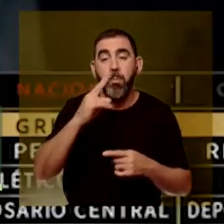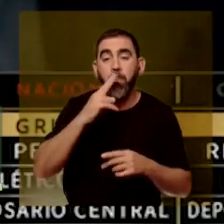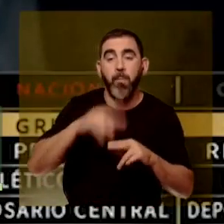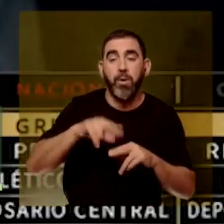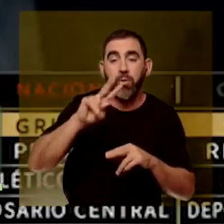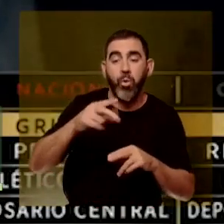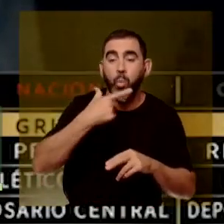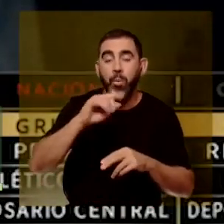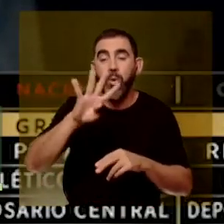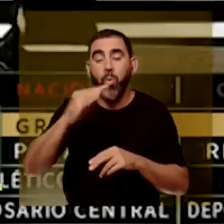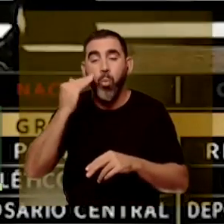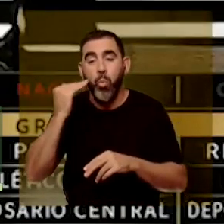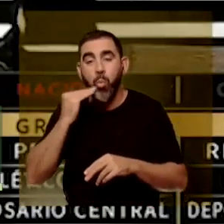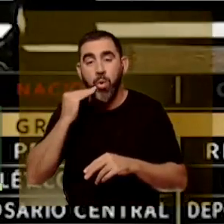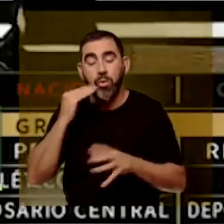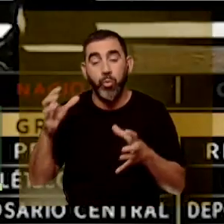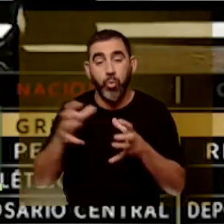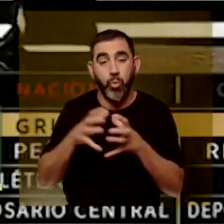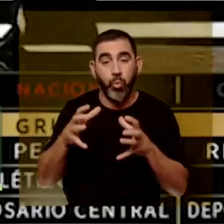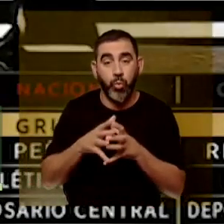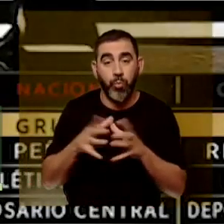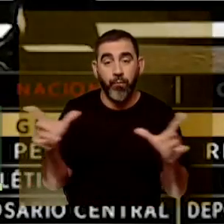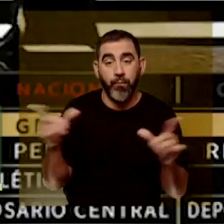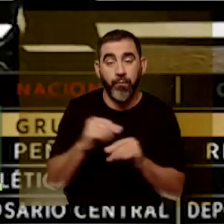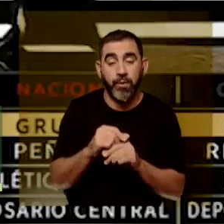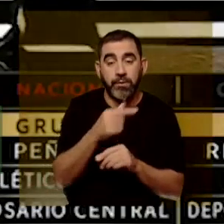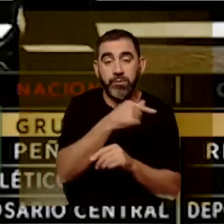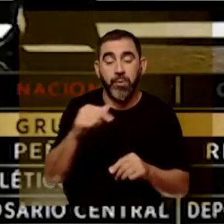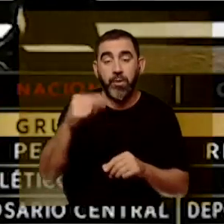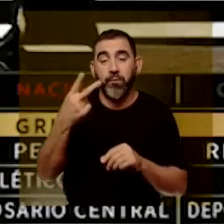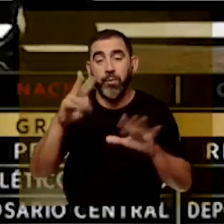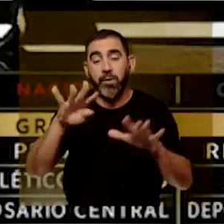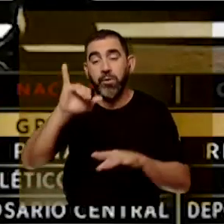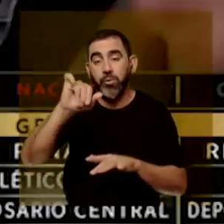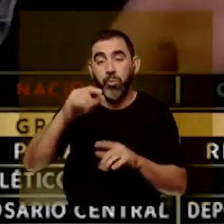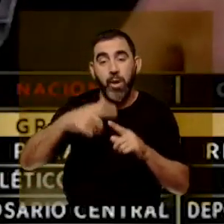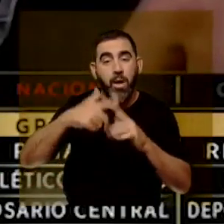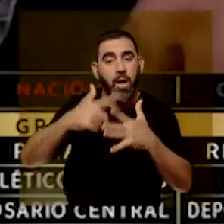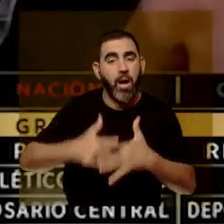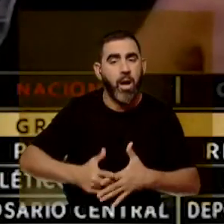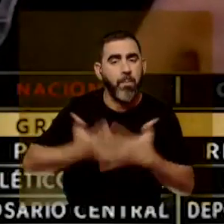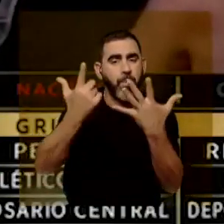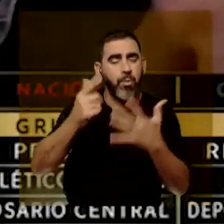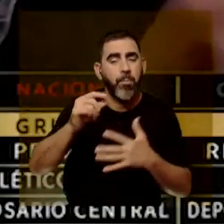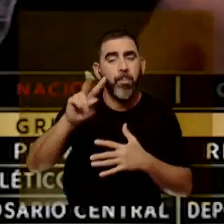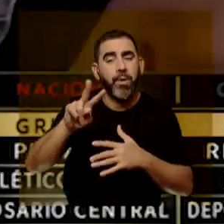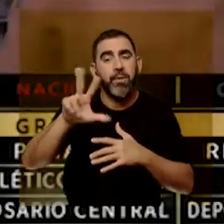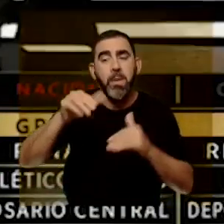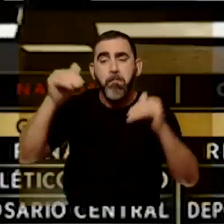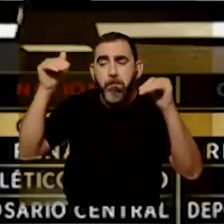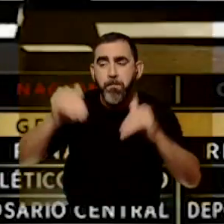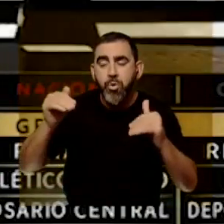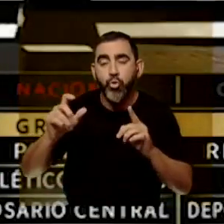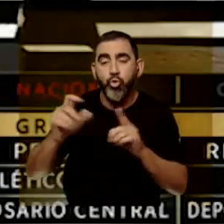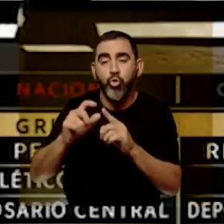jueves 4 de abril. La fase de grupos va a terminar en la semana del 29 de mayo. El campeón va a recibir 23